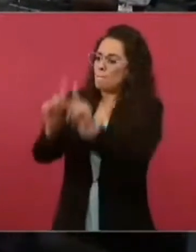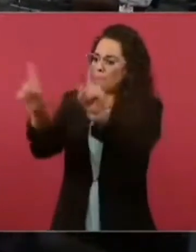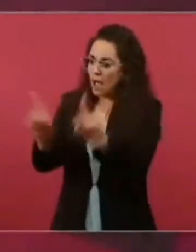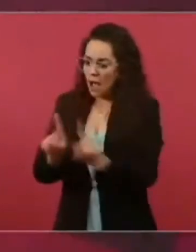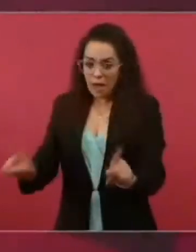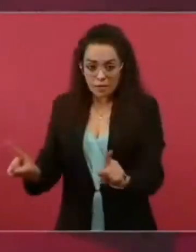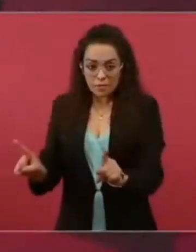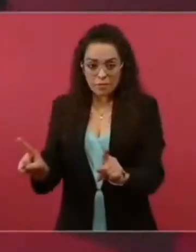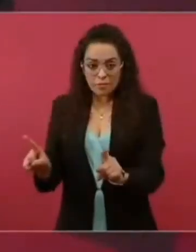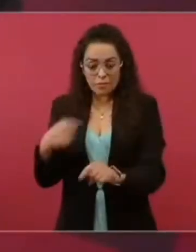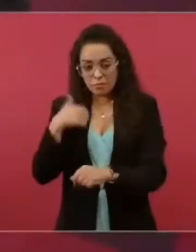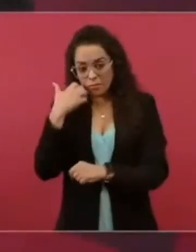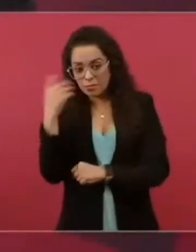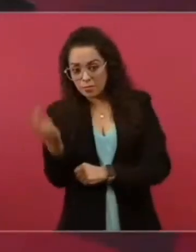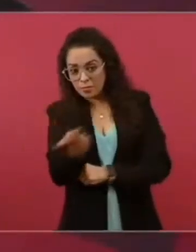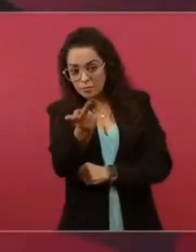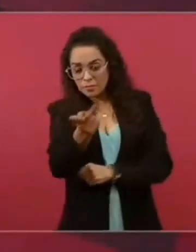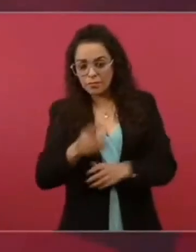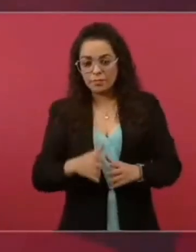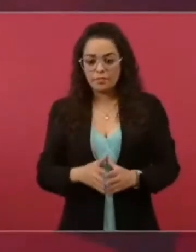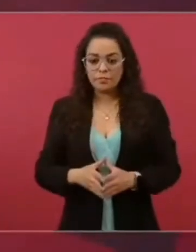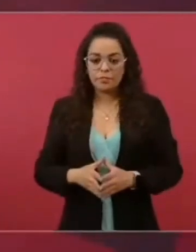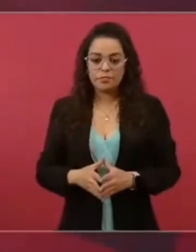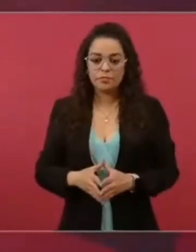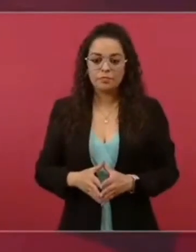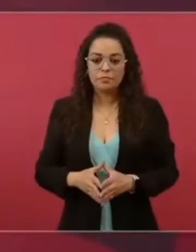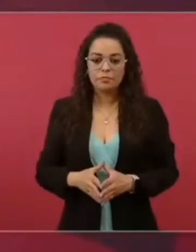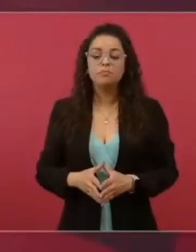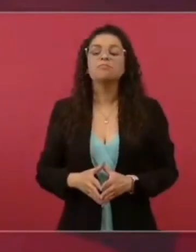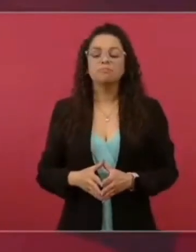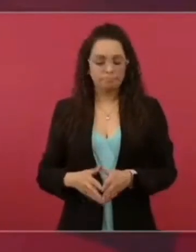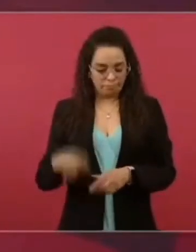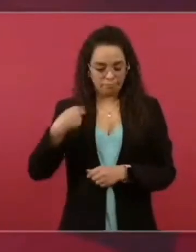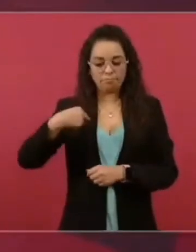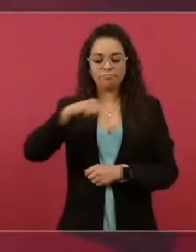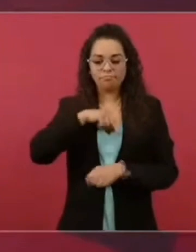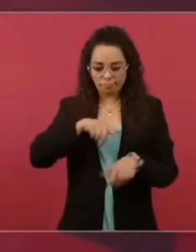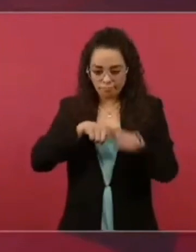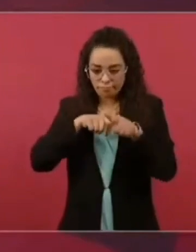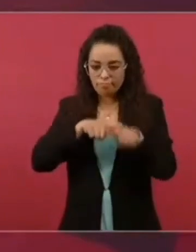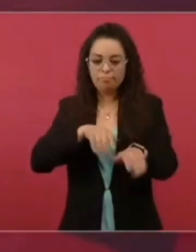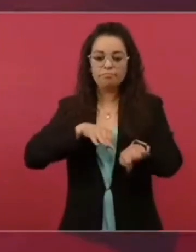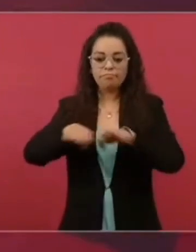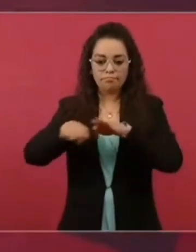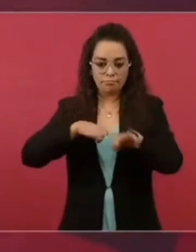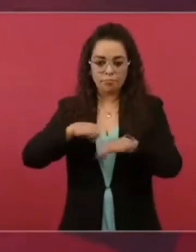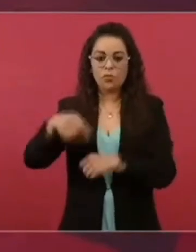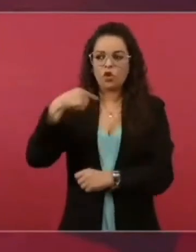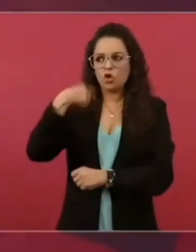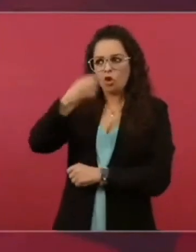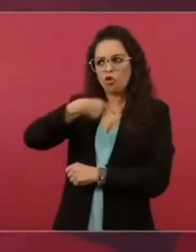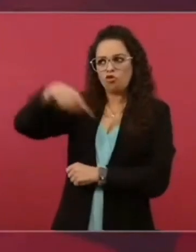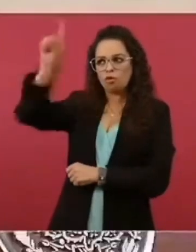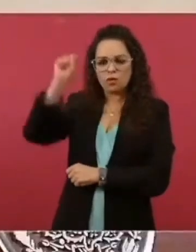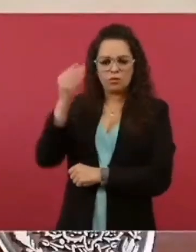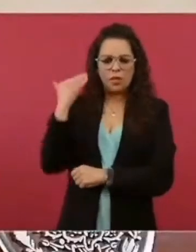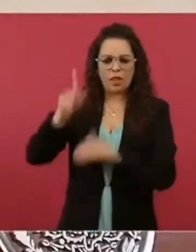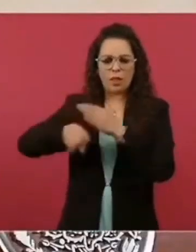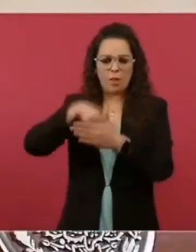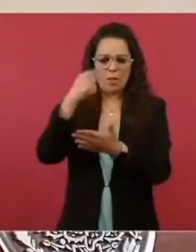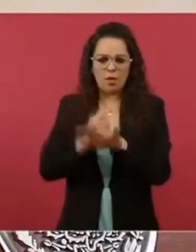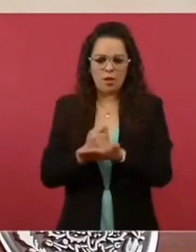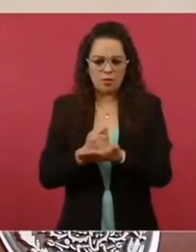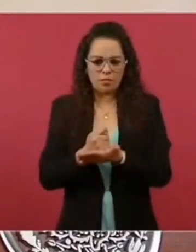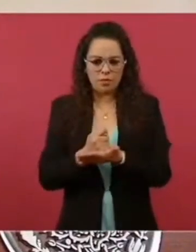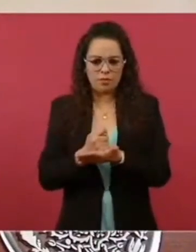Mira, yo acabo de estar en Tamaulipas, he ido desde que está el doctor Américo Villarreal, creo